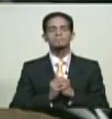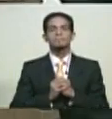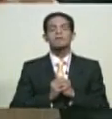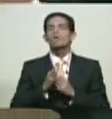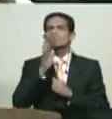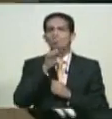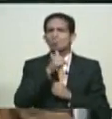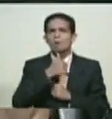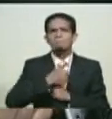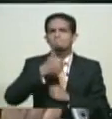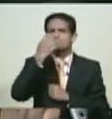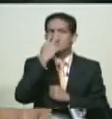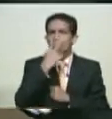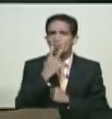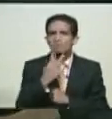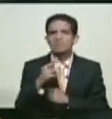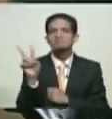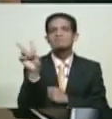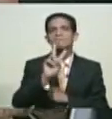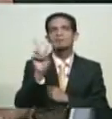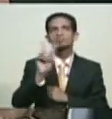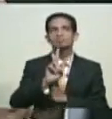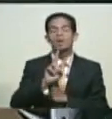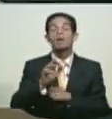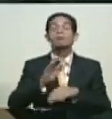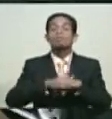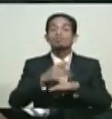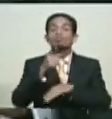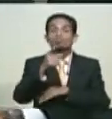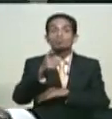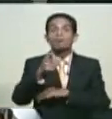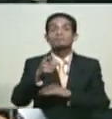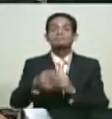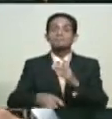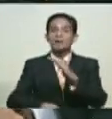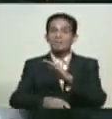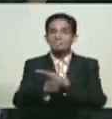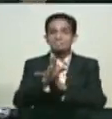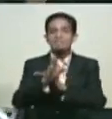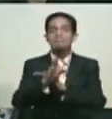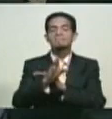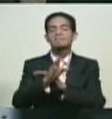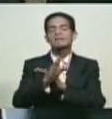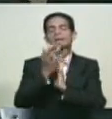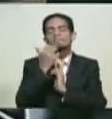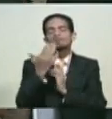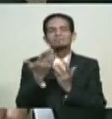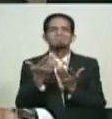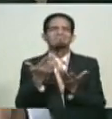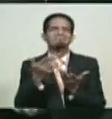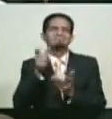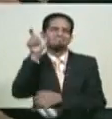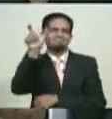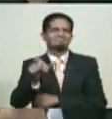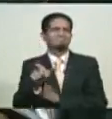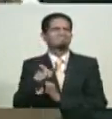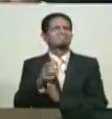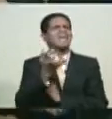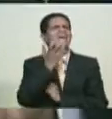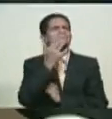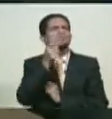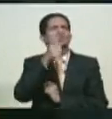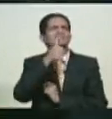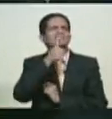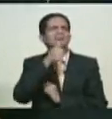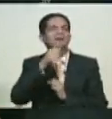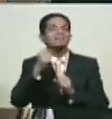venezuela porque usted ha salido a darlo todo si alguien es ejemplo y lo digo con toda sinceridad desde el corazón de trabajo